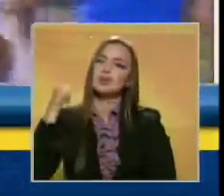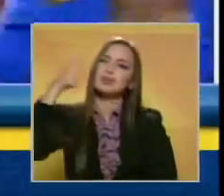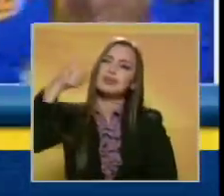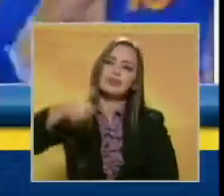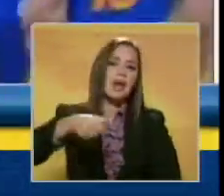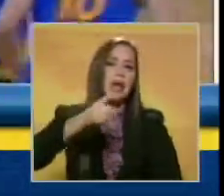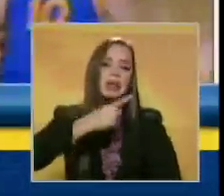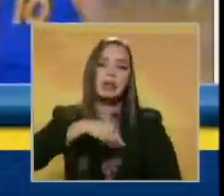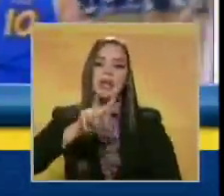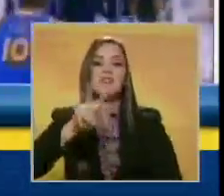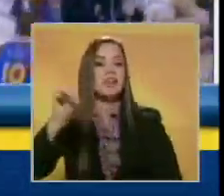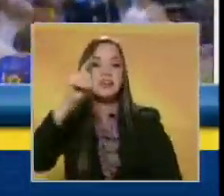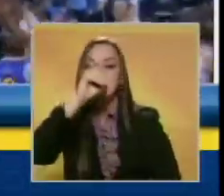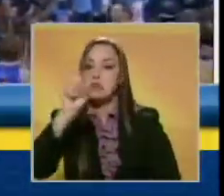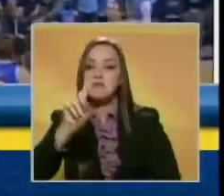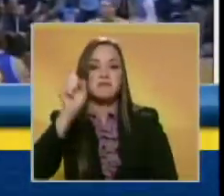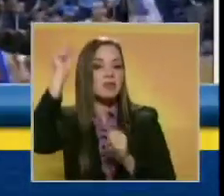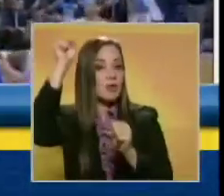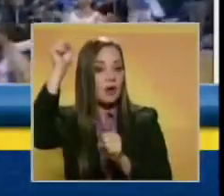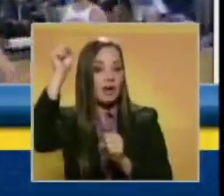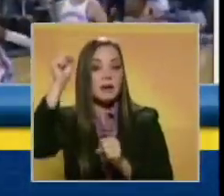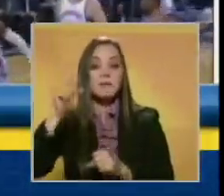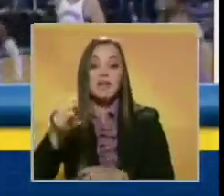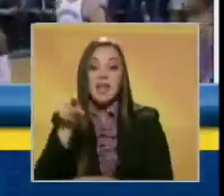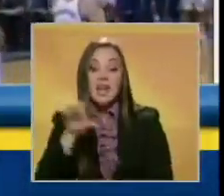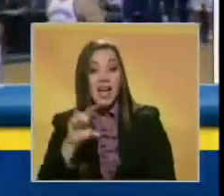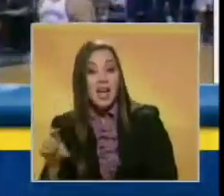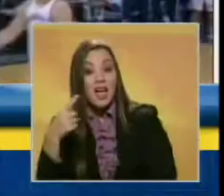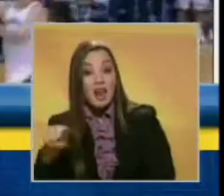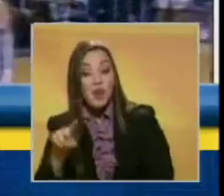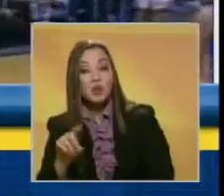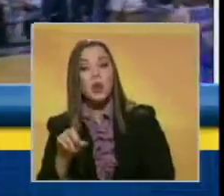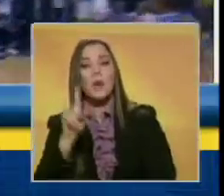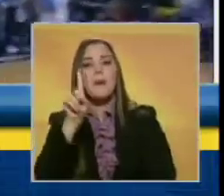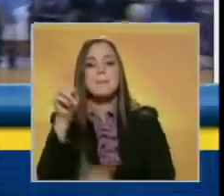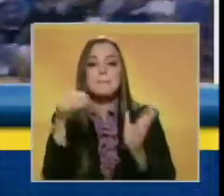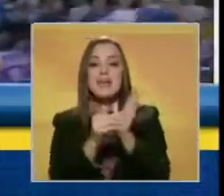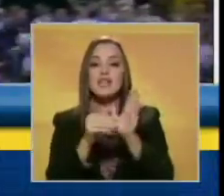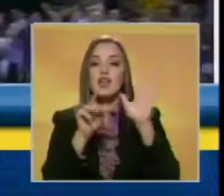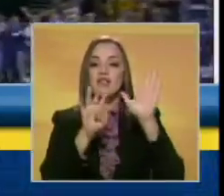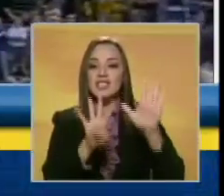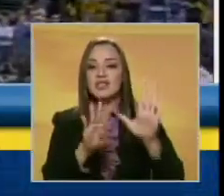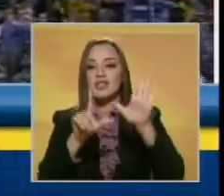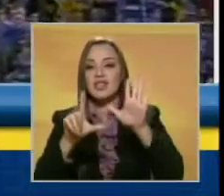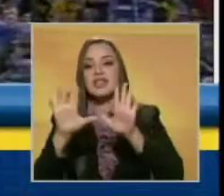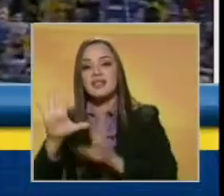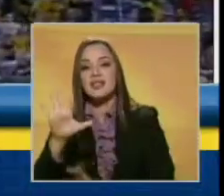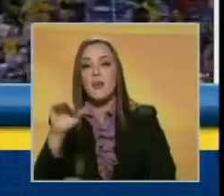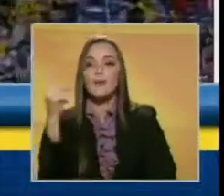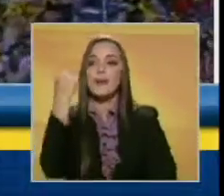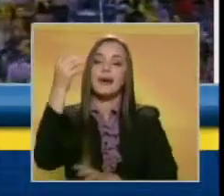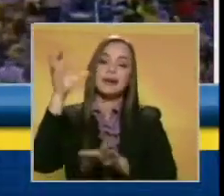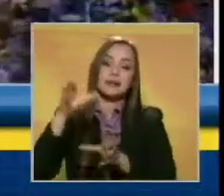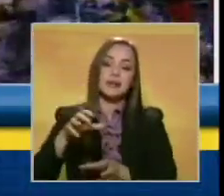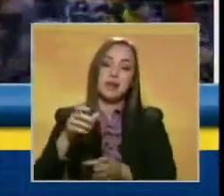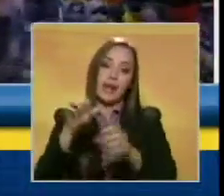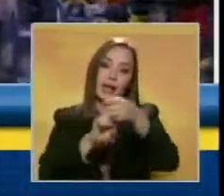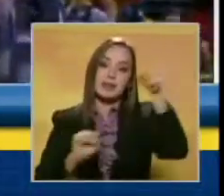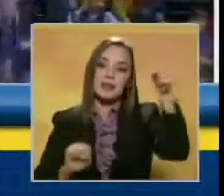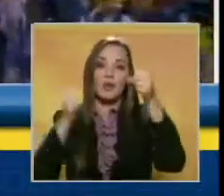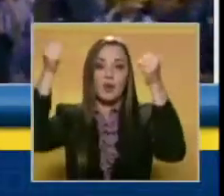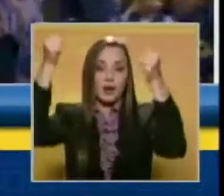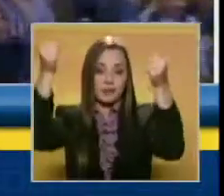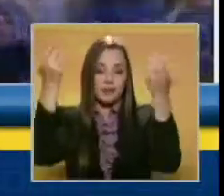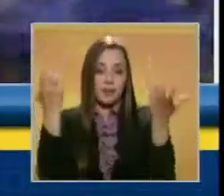20 años, mientras que Golden State no se corona desde 1975. Golden State parte como favorito. Logró la mejor marca de la